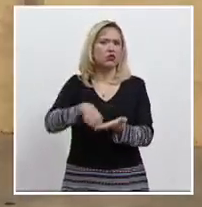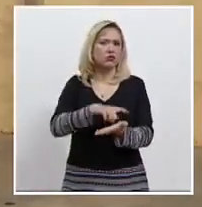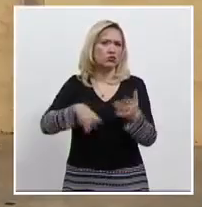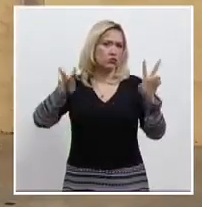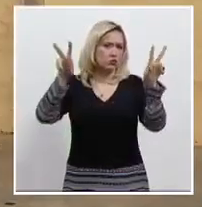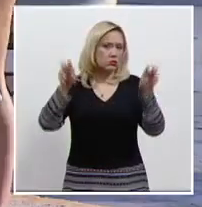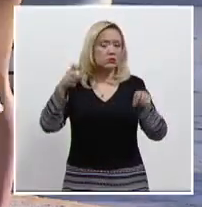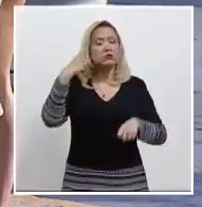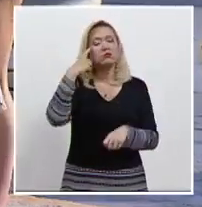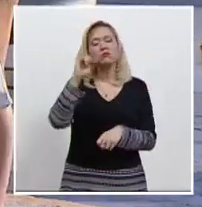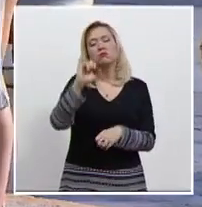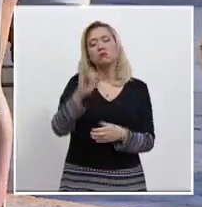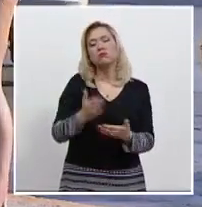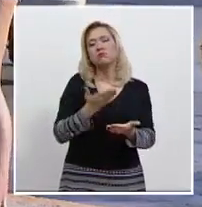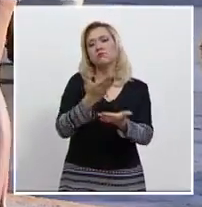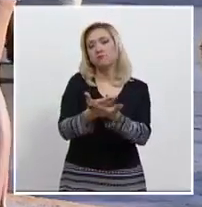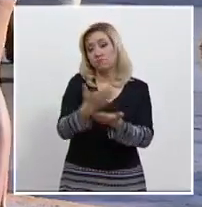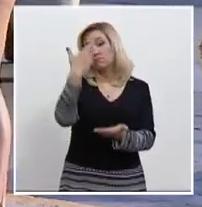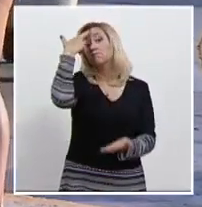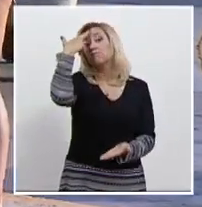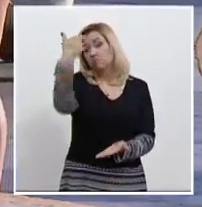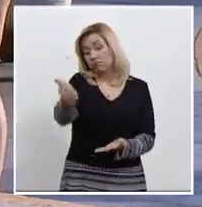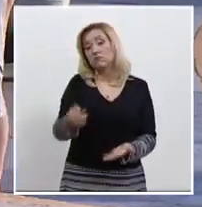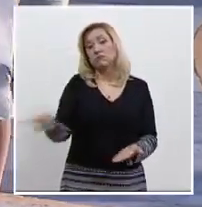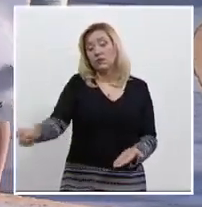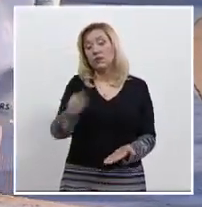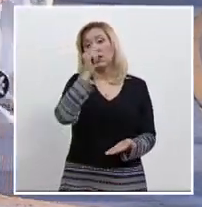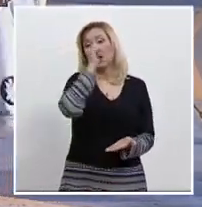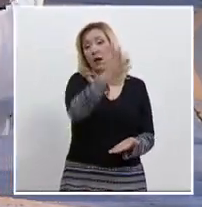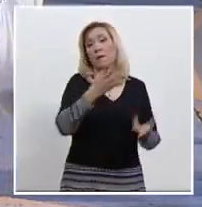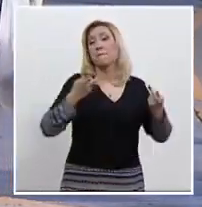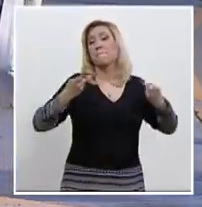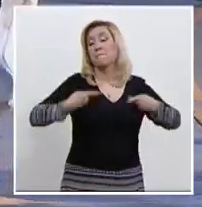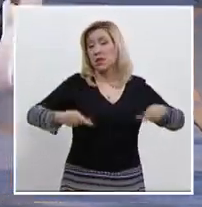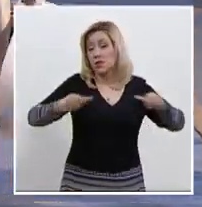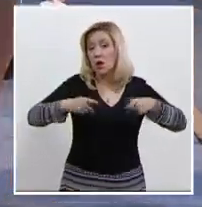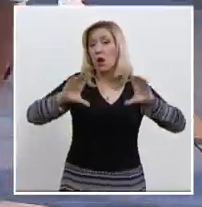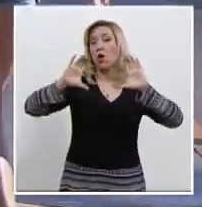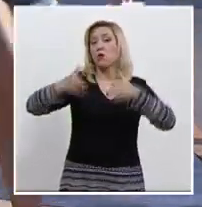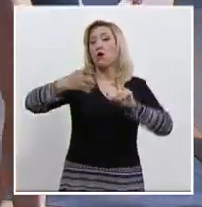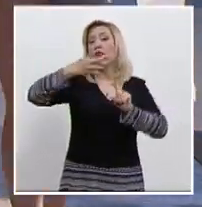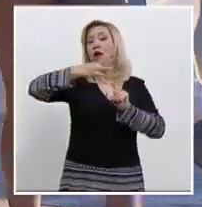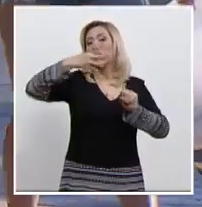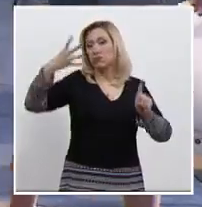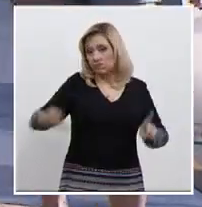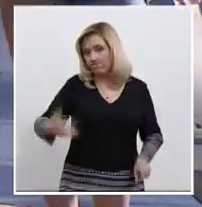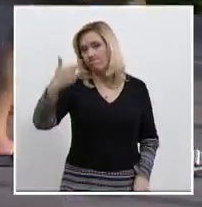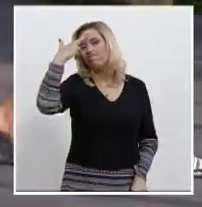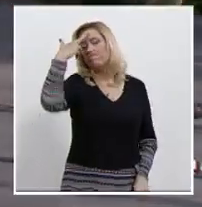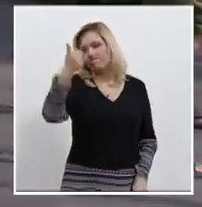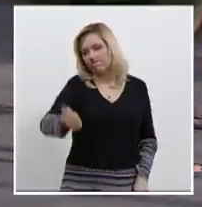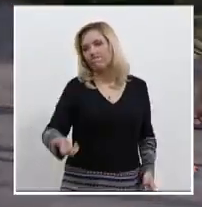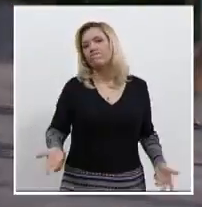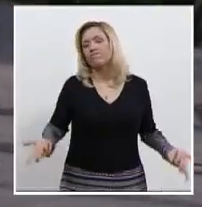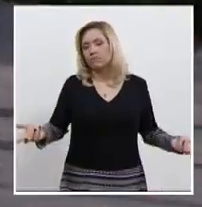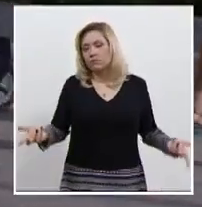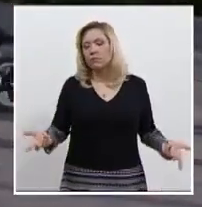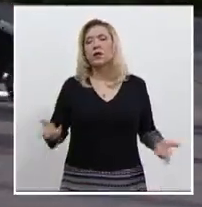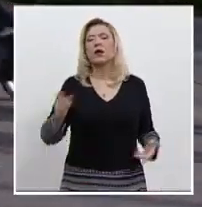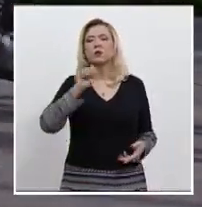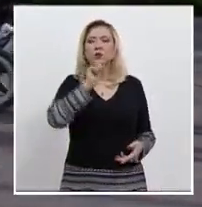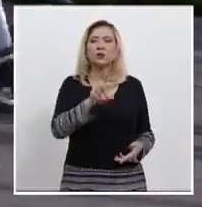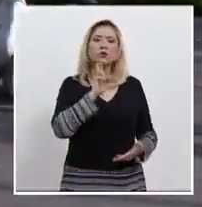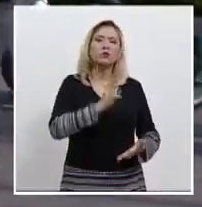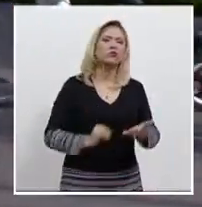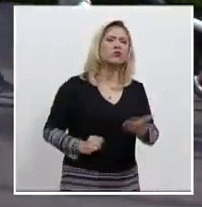propone declarar fundados los reclamos de las personas de la comunidad de la diversidad sexual. En consecuencia, revoca la